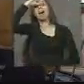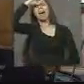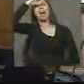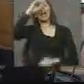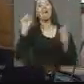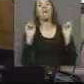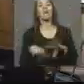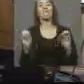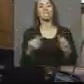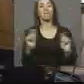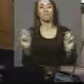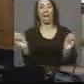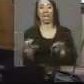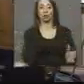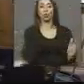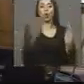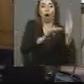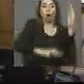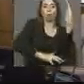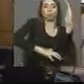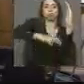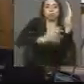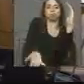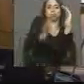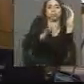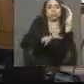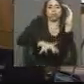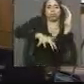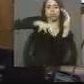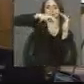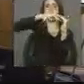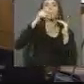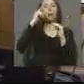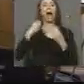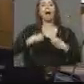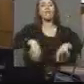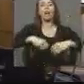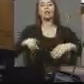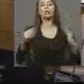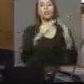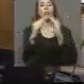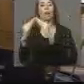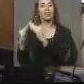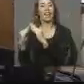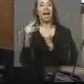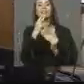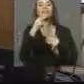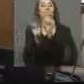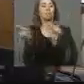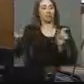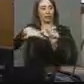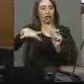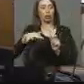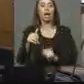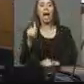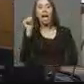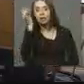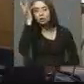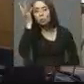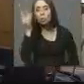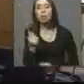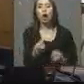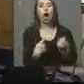relleno que se suponía solamente estaba para el tema de los residuos domiciliarios, y ayer nos enteramos que también será para el negocio de